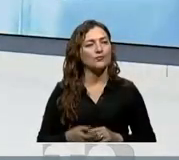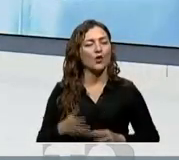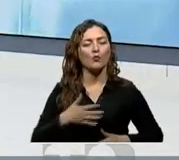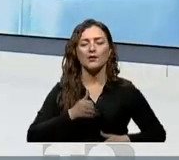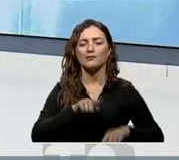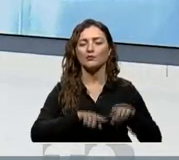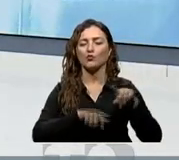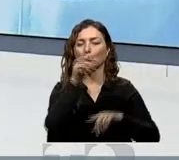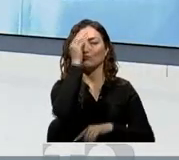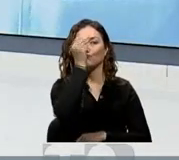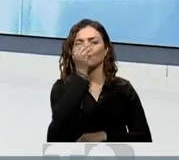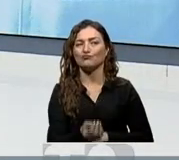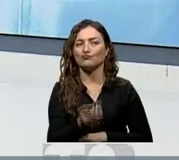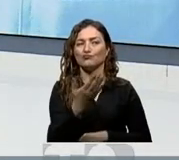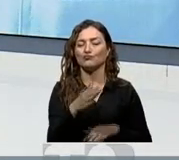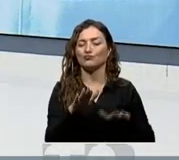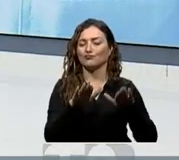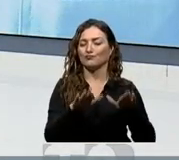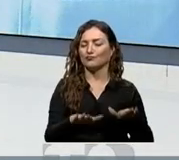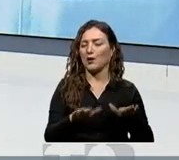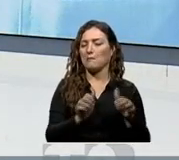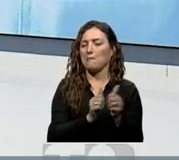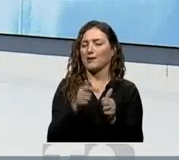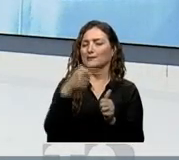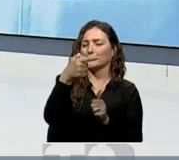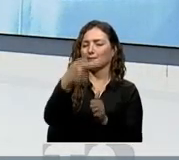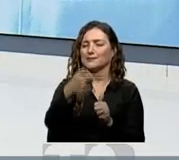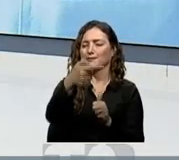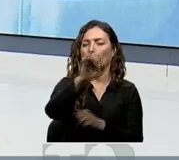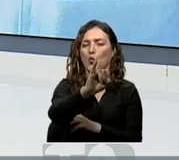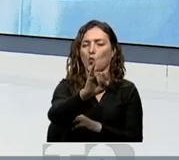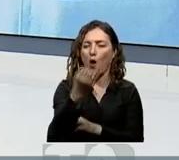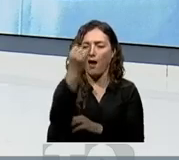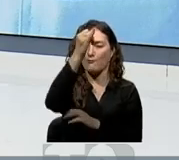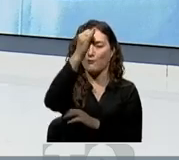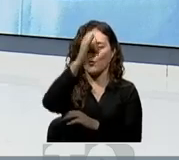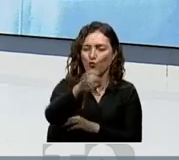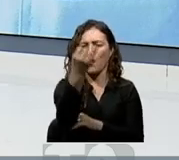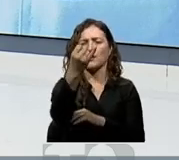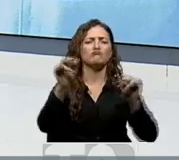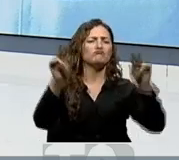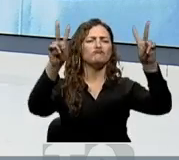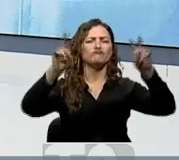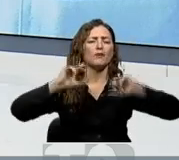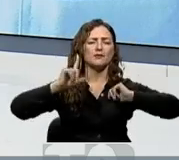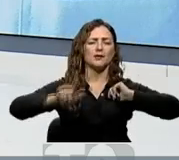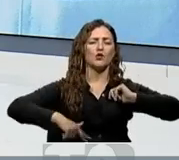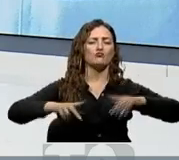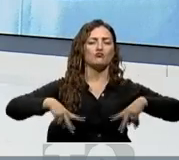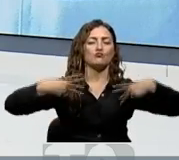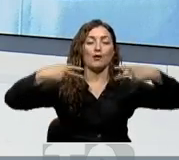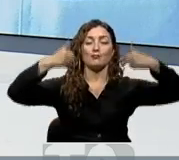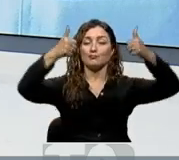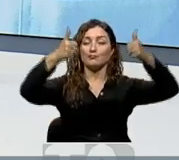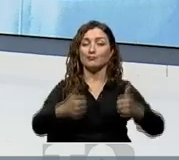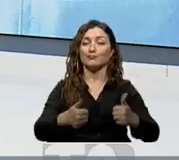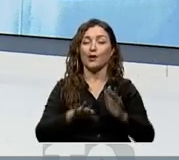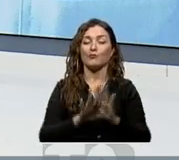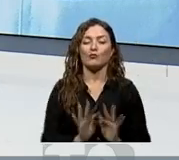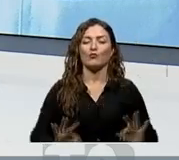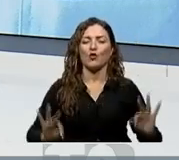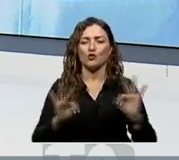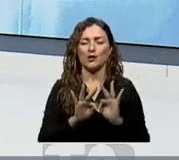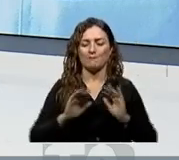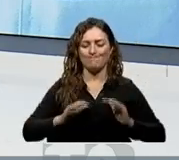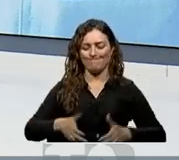¿Qué tal, amigos? Muy buenos días. Ya estamos como cada jueves en su segmento de Salud Vive Bien. Hoy queremos hablar sobre la importancia de los 1000